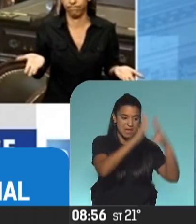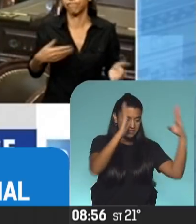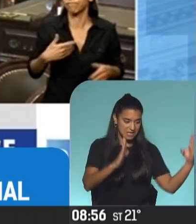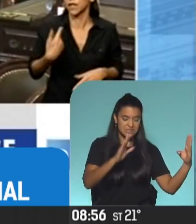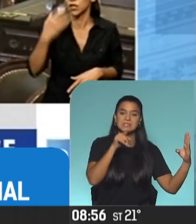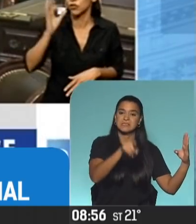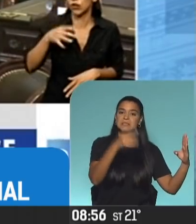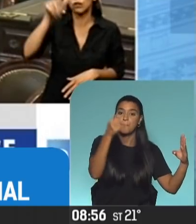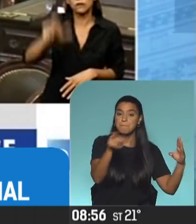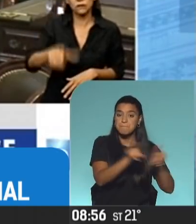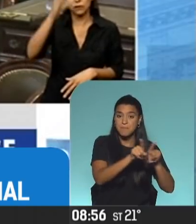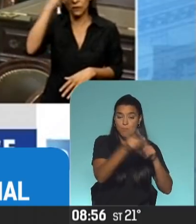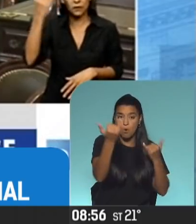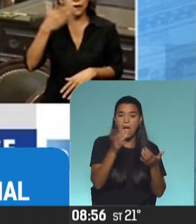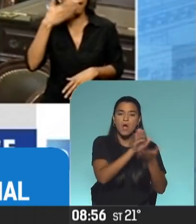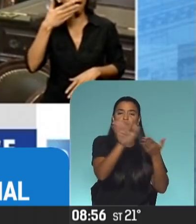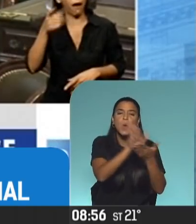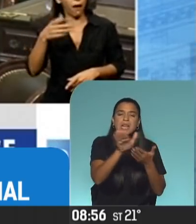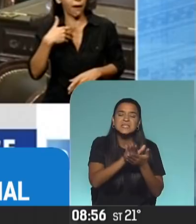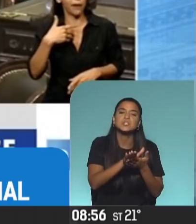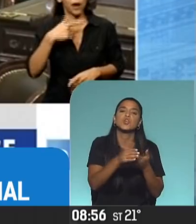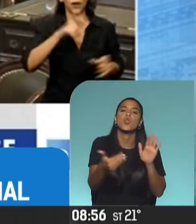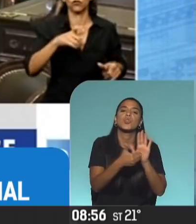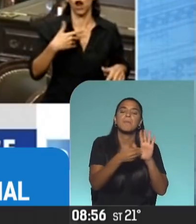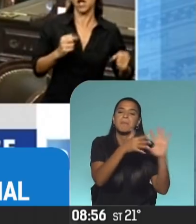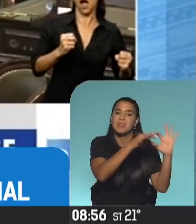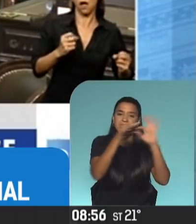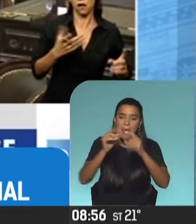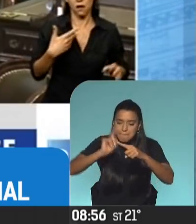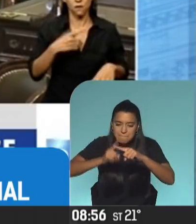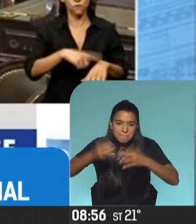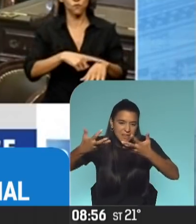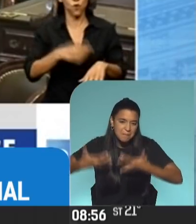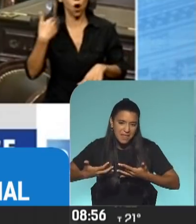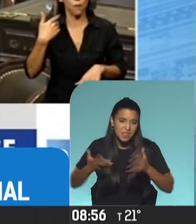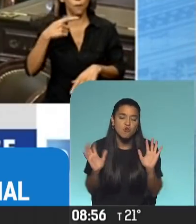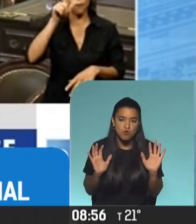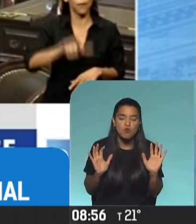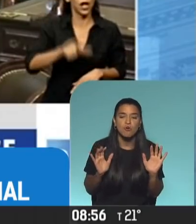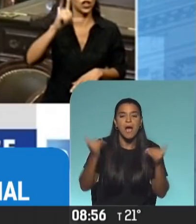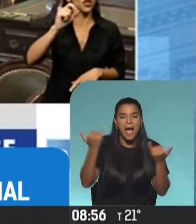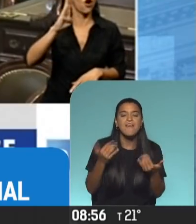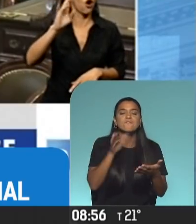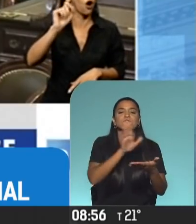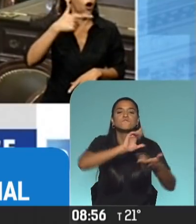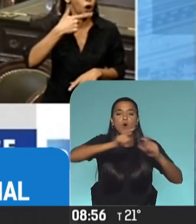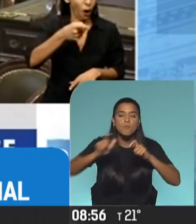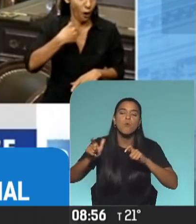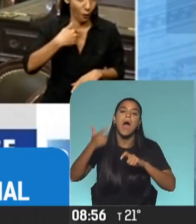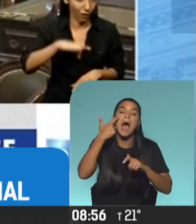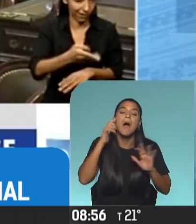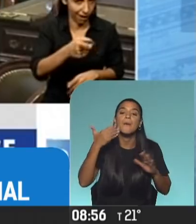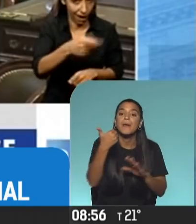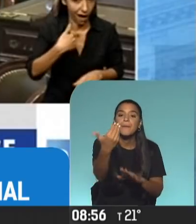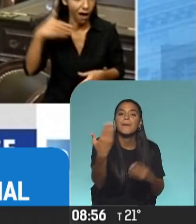partir, como vos contás, de una actualización, a partir de una ecuación matemática, una fórmula que dé previsibilidad